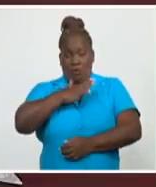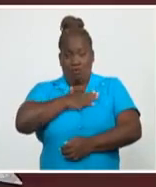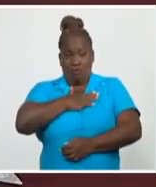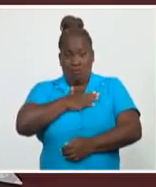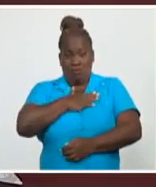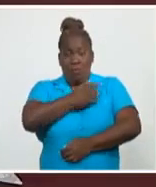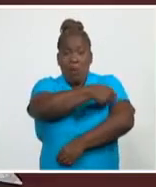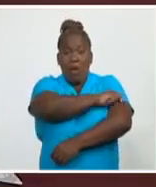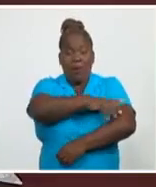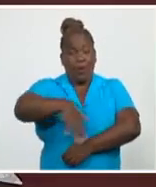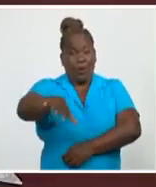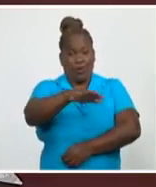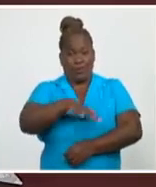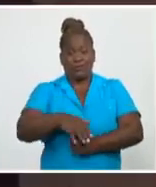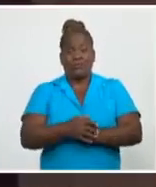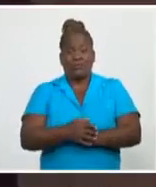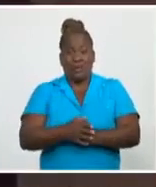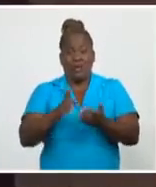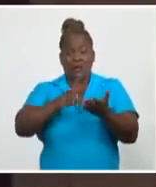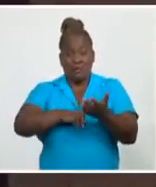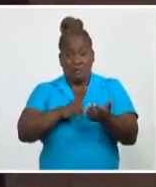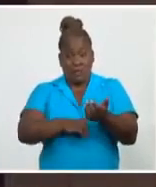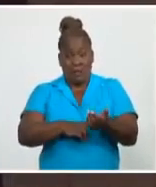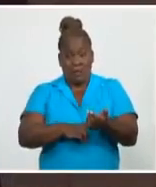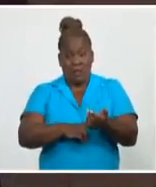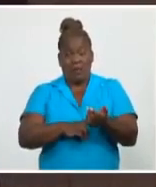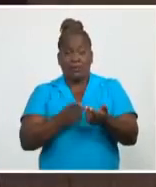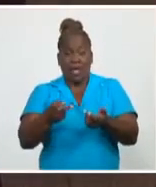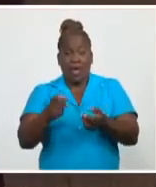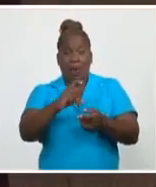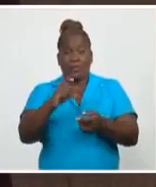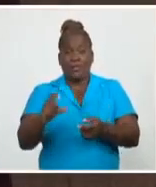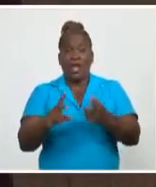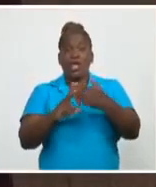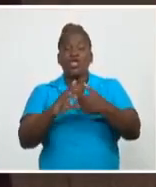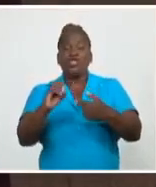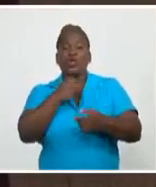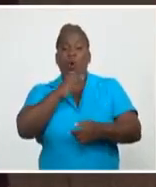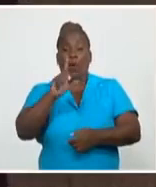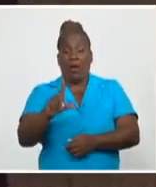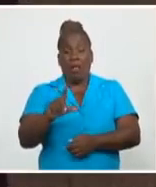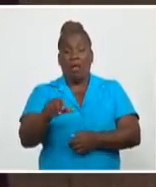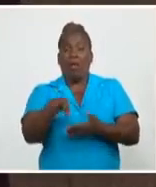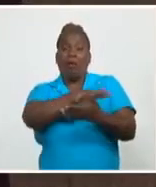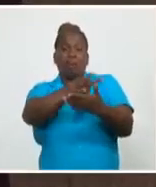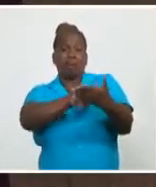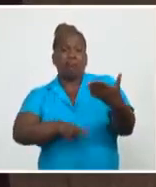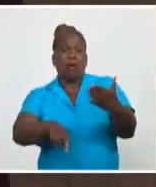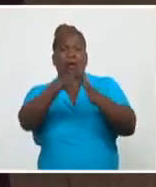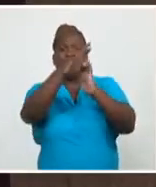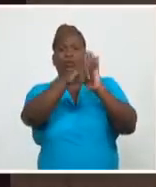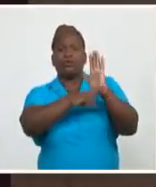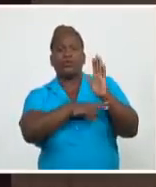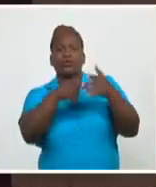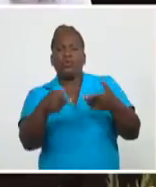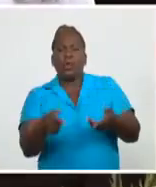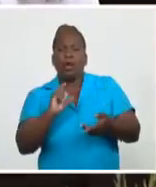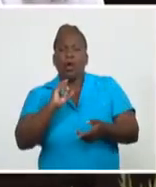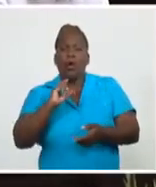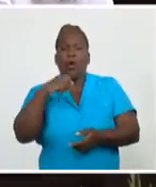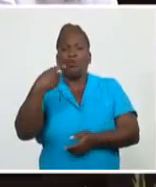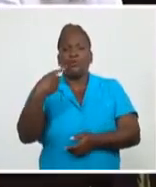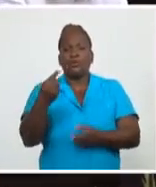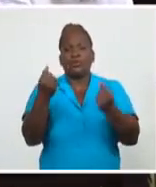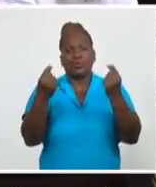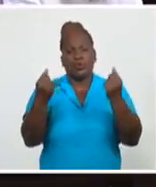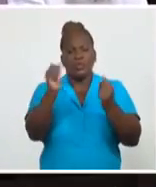ciudadanos. El miembro del Comité Central, Joel Queipo Ruiz, dio lectura a la resolución sobre la actualización de la conceptualización del modelo